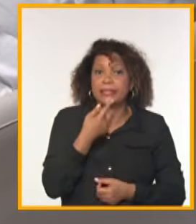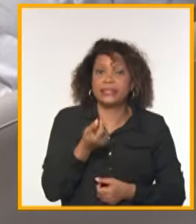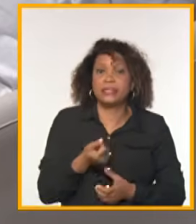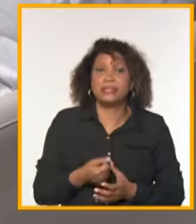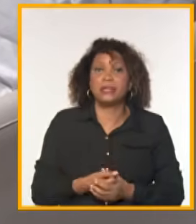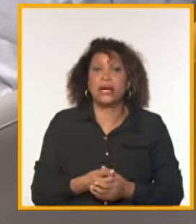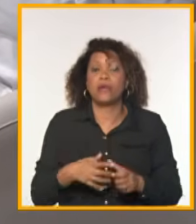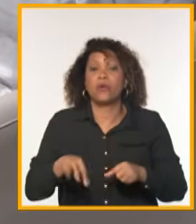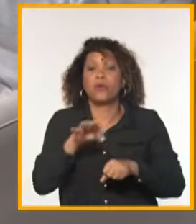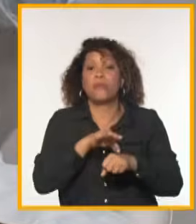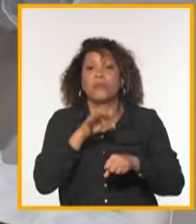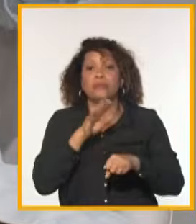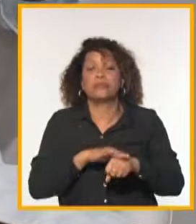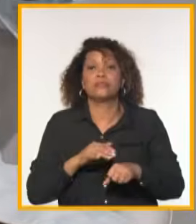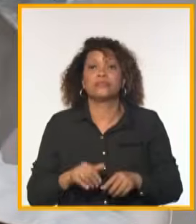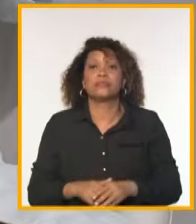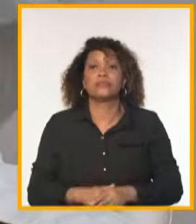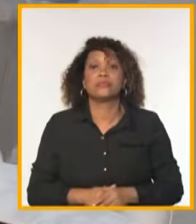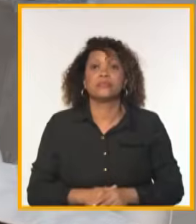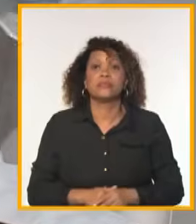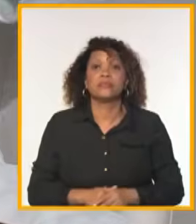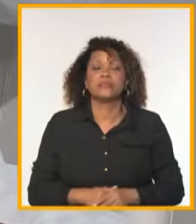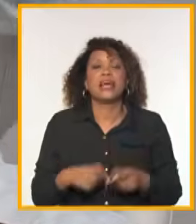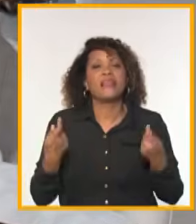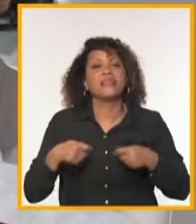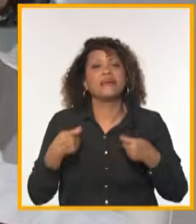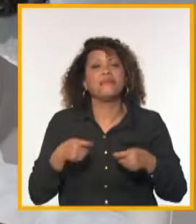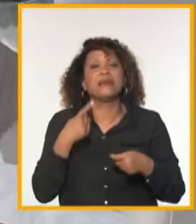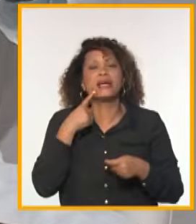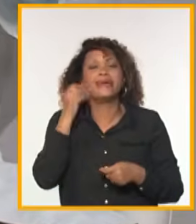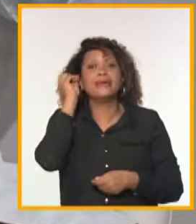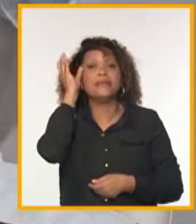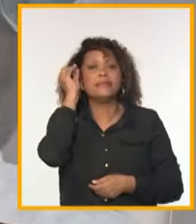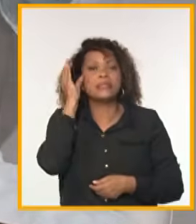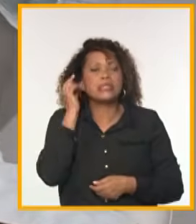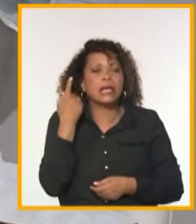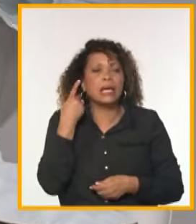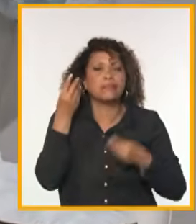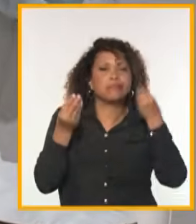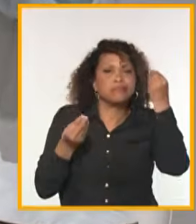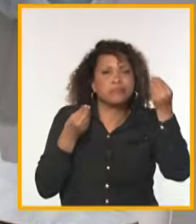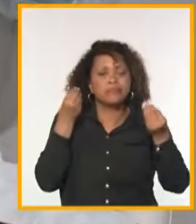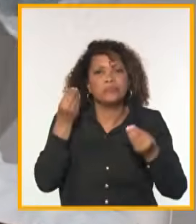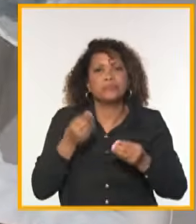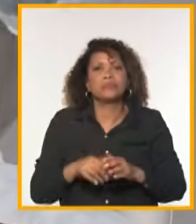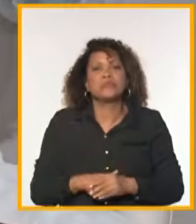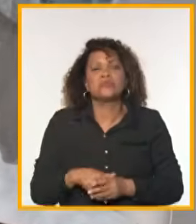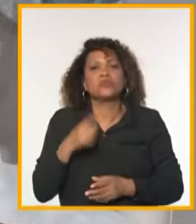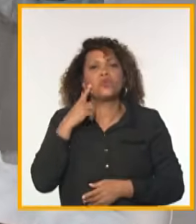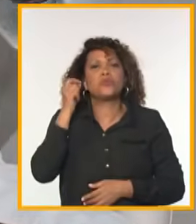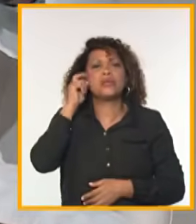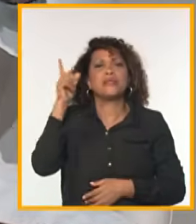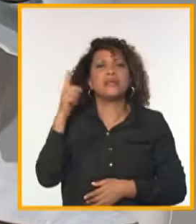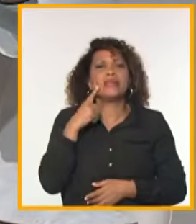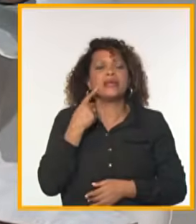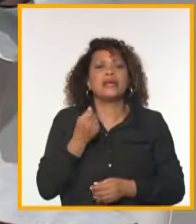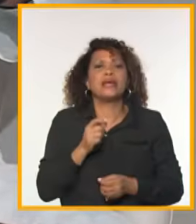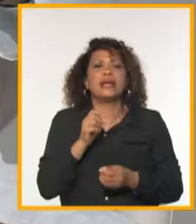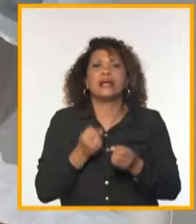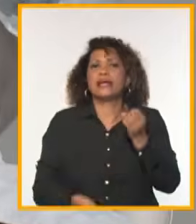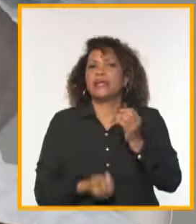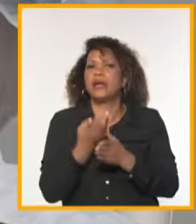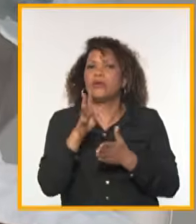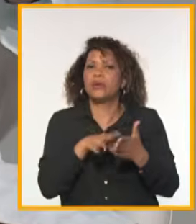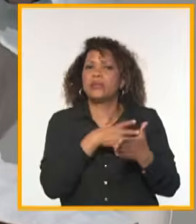antimaláricos, perdón. Y lógicamente había que innovar. A mí se me ocurrió la idea de hacer esa tabletica, ¿no?, a base